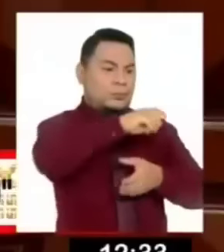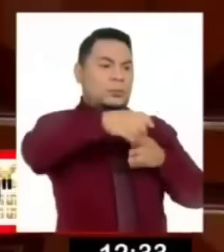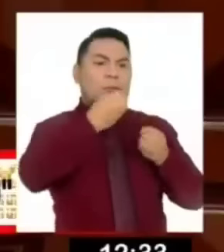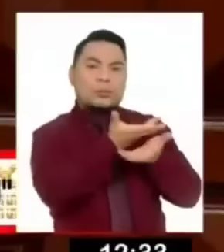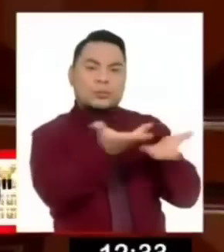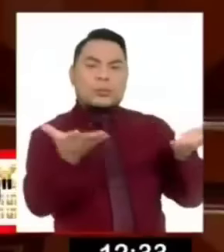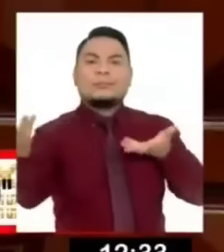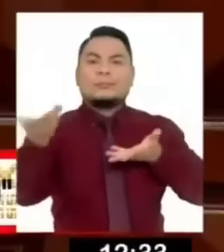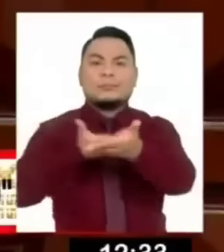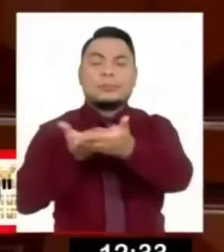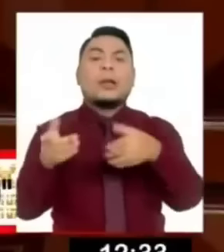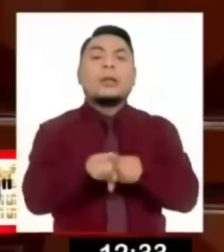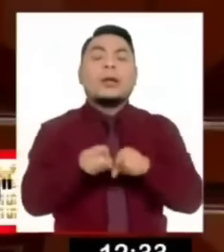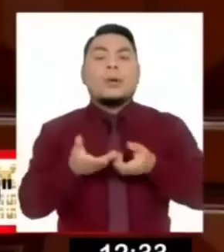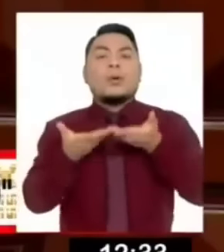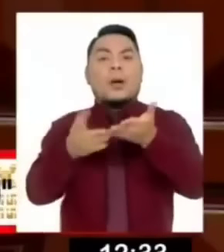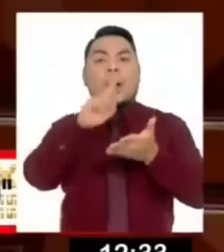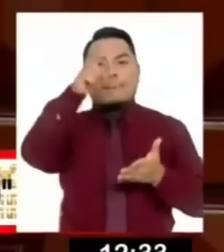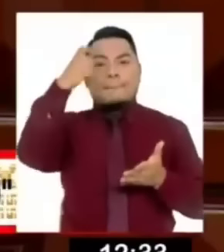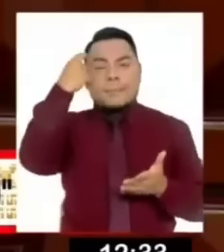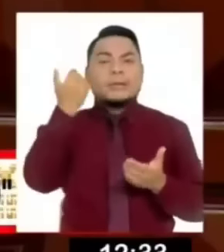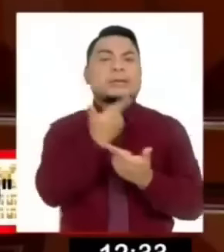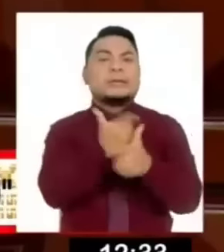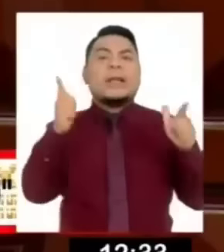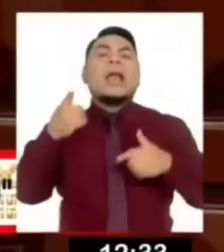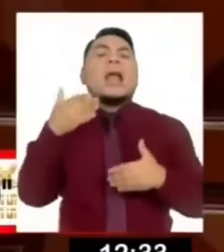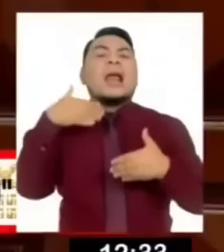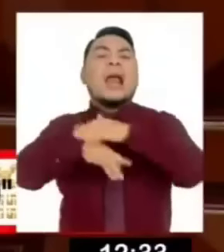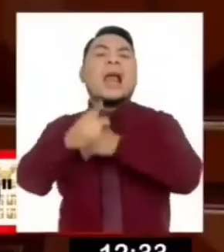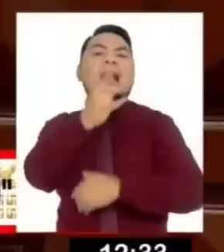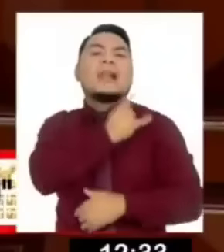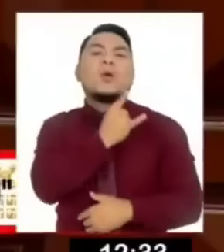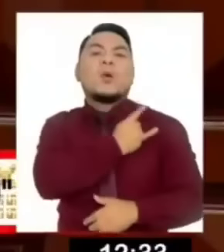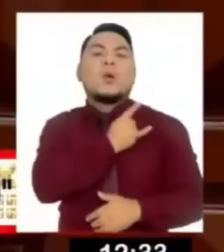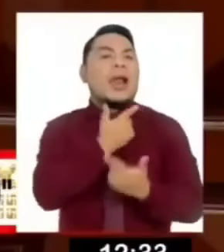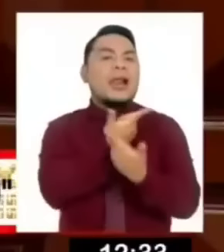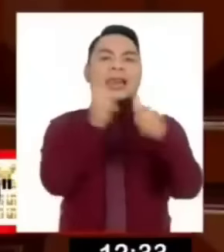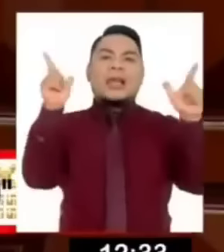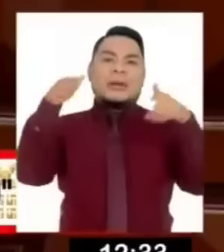Impulsaremos gradualmente una política de ingreso libre a las universidades y educación